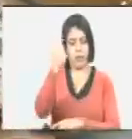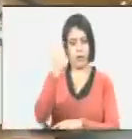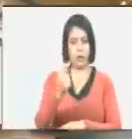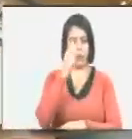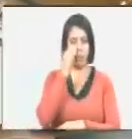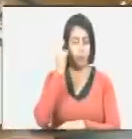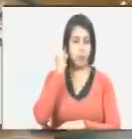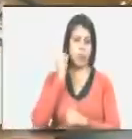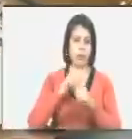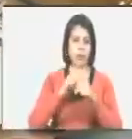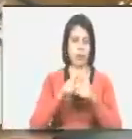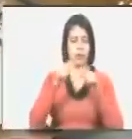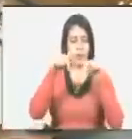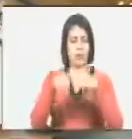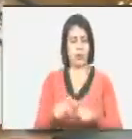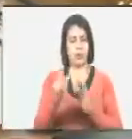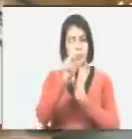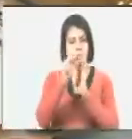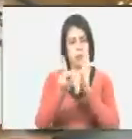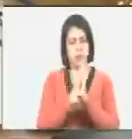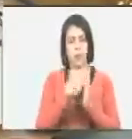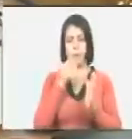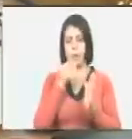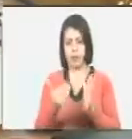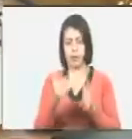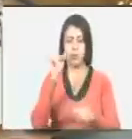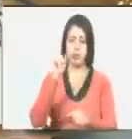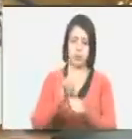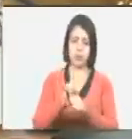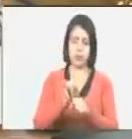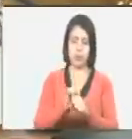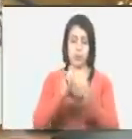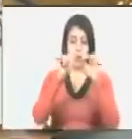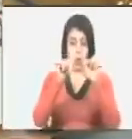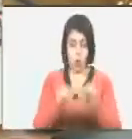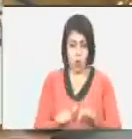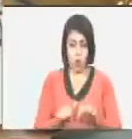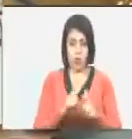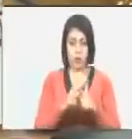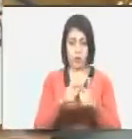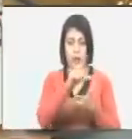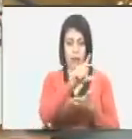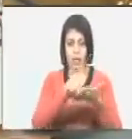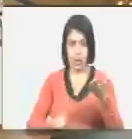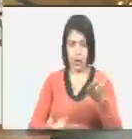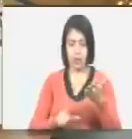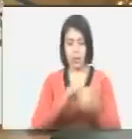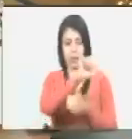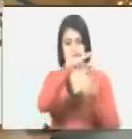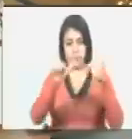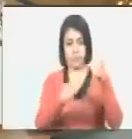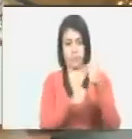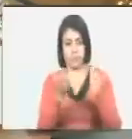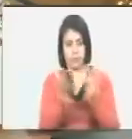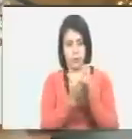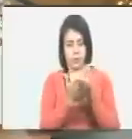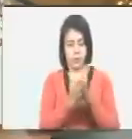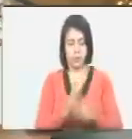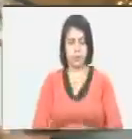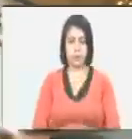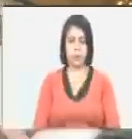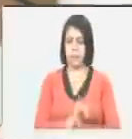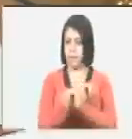los ciudadanos diputados principales solicitando permiso para ausentarse e incorporar a sus suplentes indicados en lista